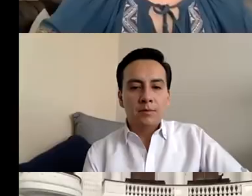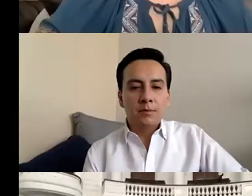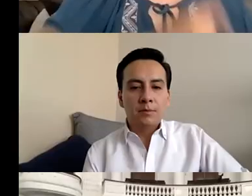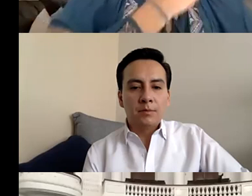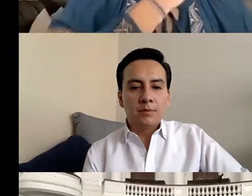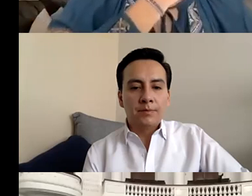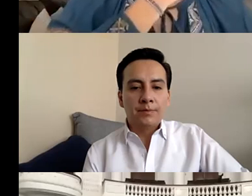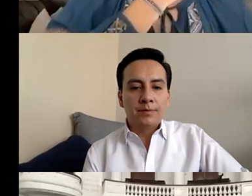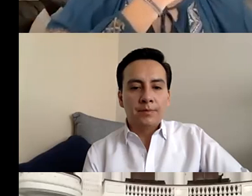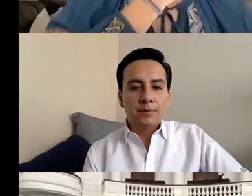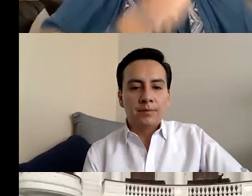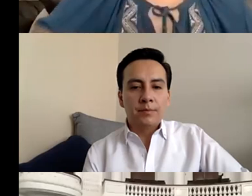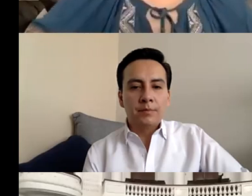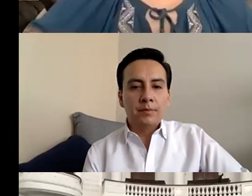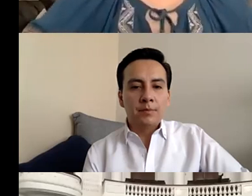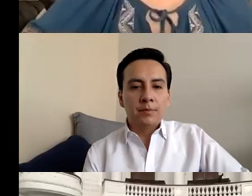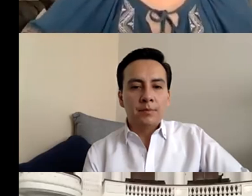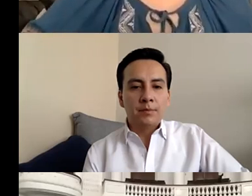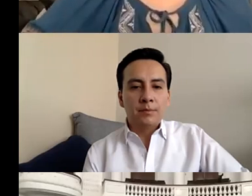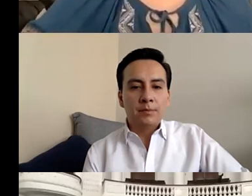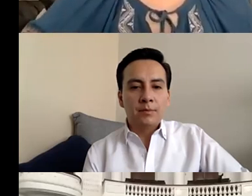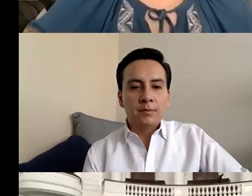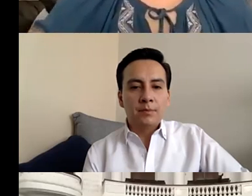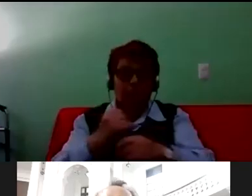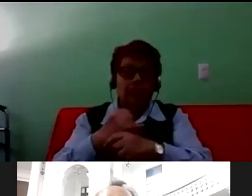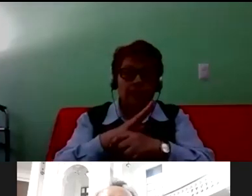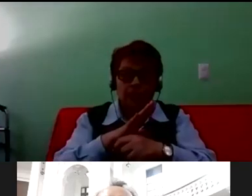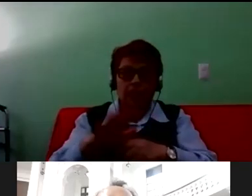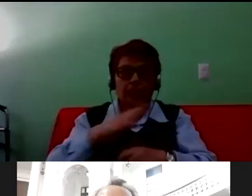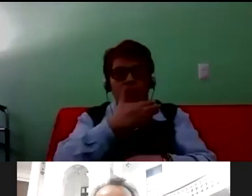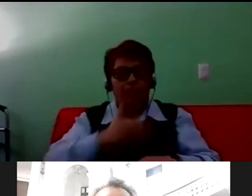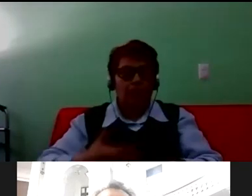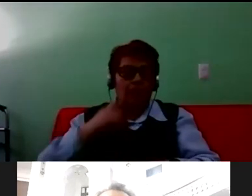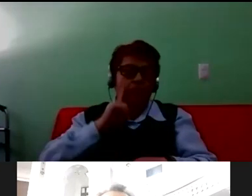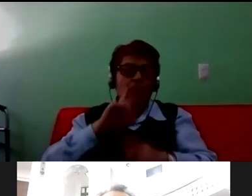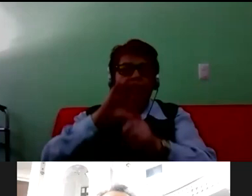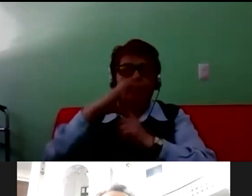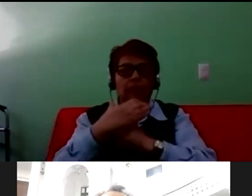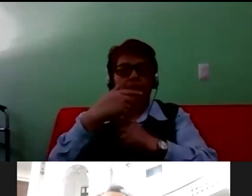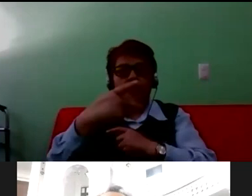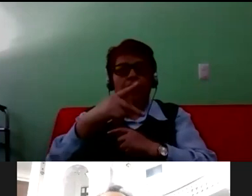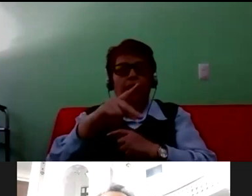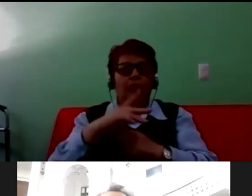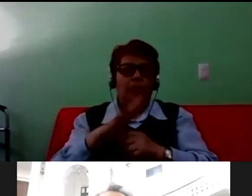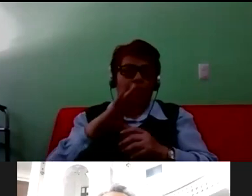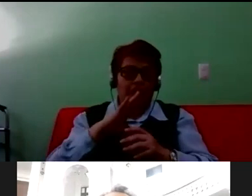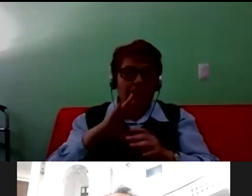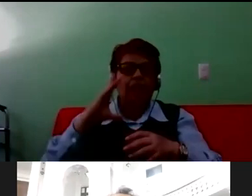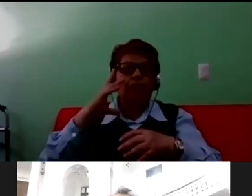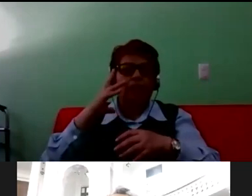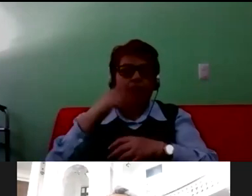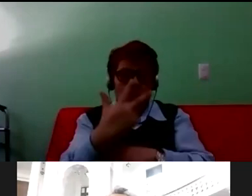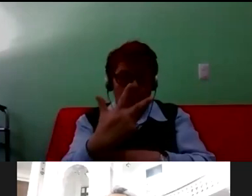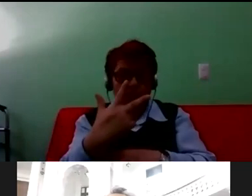Si no hay algún comentario, le informo a la presidenta de la comisión que se emitieron